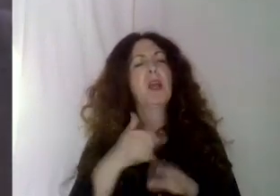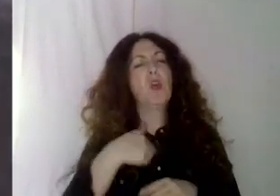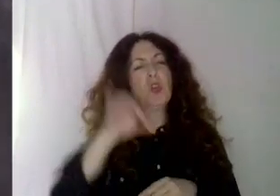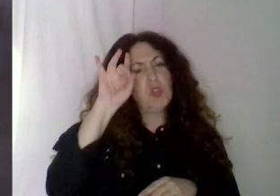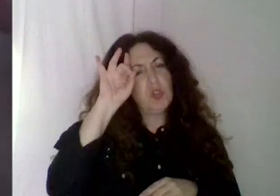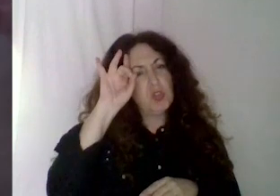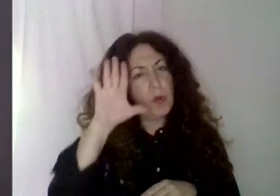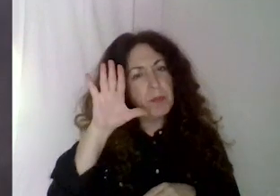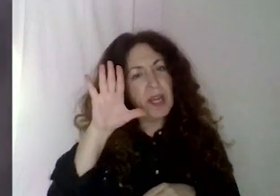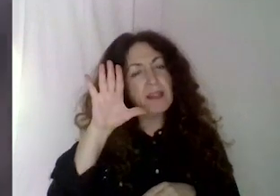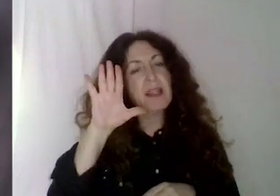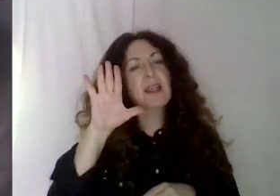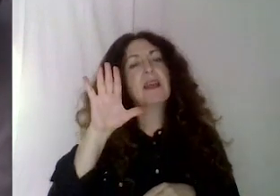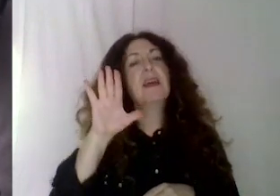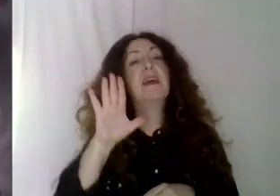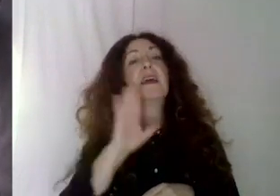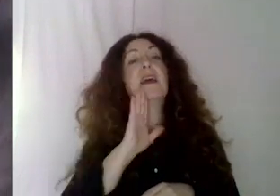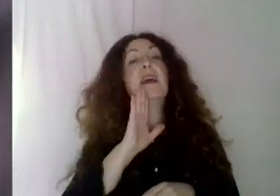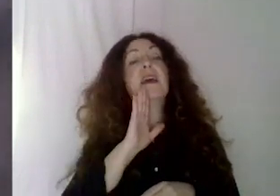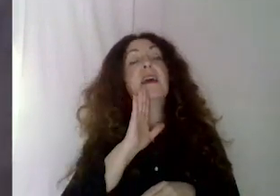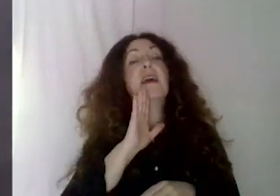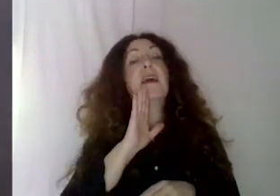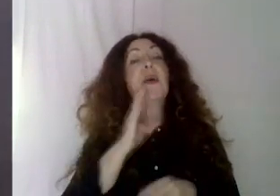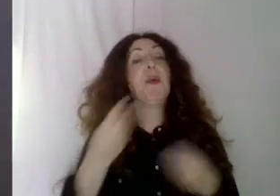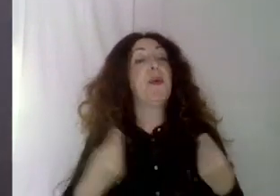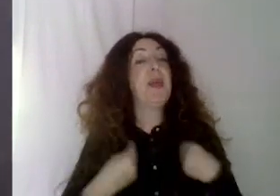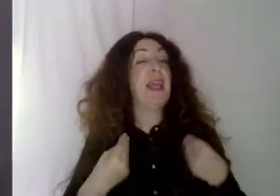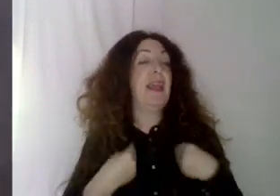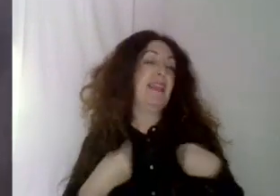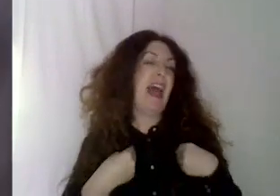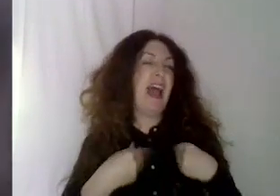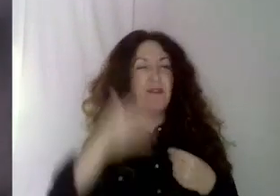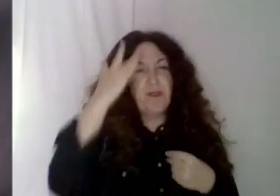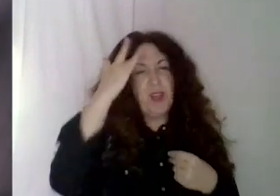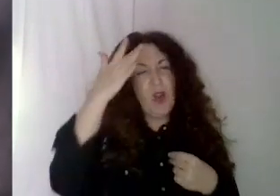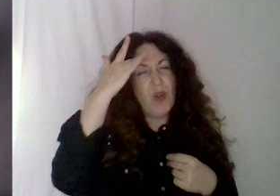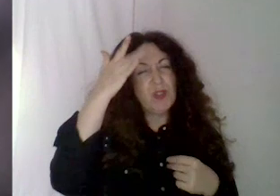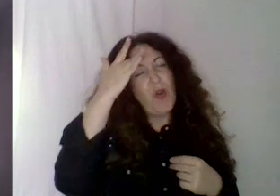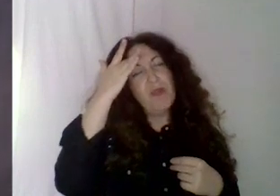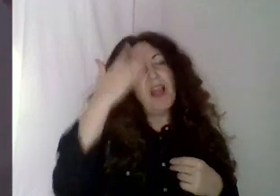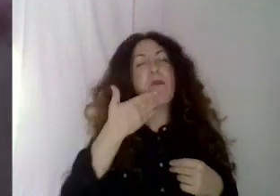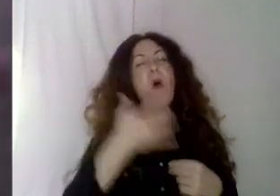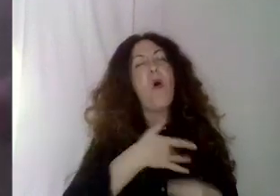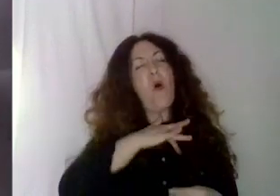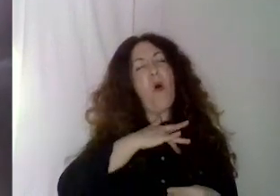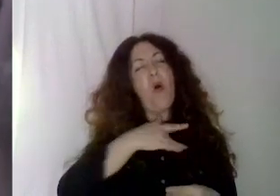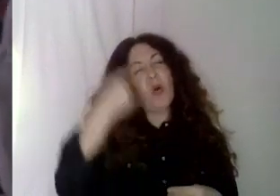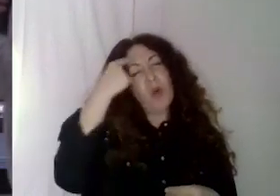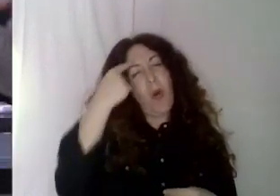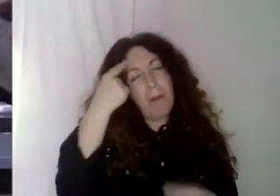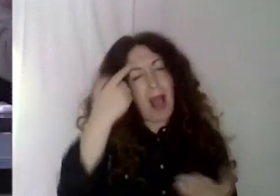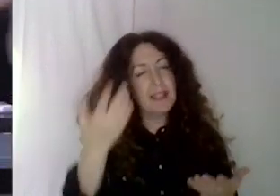de su obra, ¿verdad?, es decir, tienen muchísimo que ver entre sí. Ayer esa necesidad, ¿verdad? En fin, a